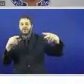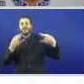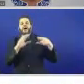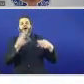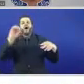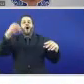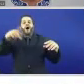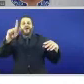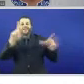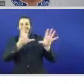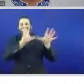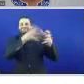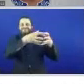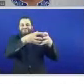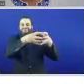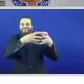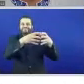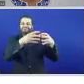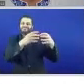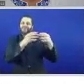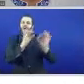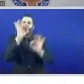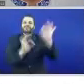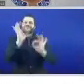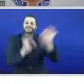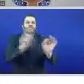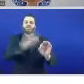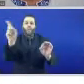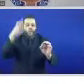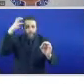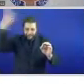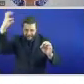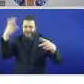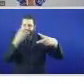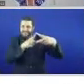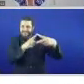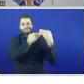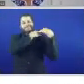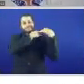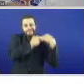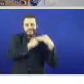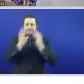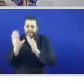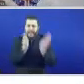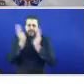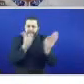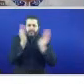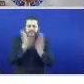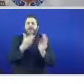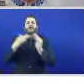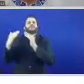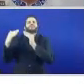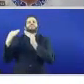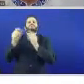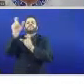entendiendo mejor quiénes son los actores que están dando las soluciones a diario y saliéndose un poco de